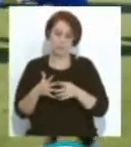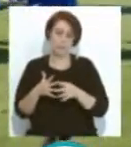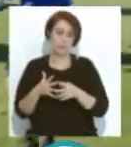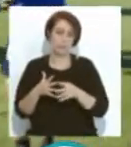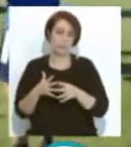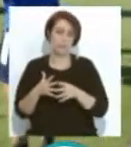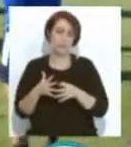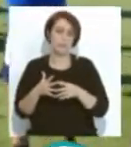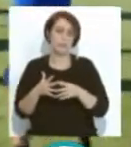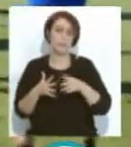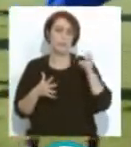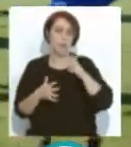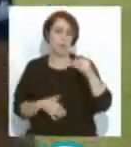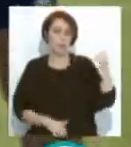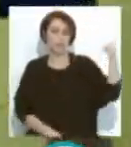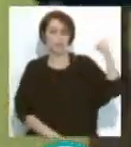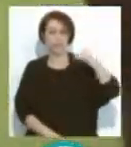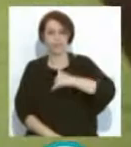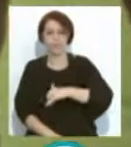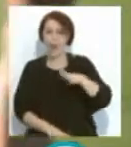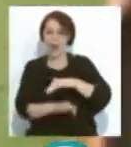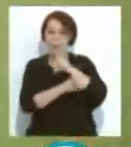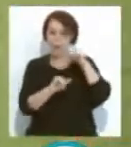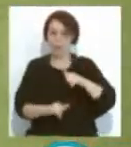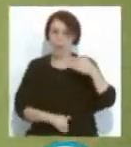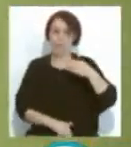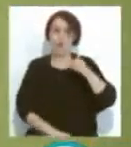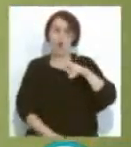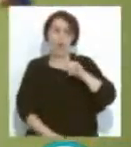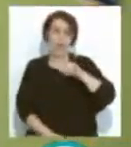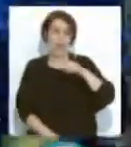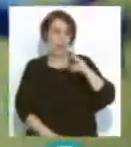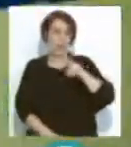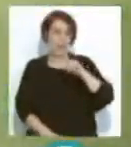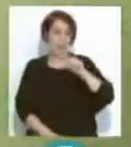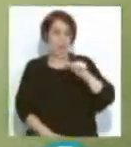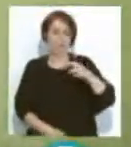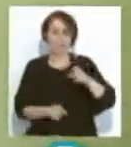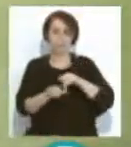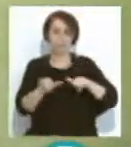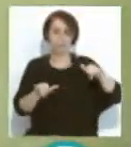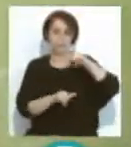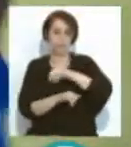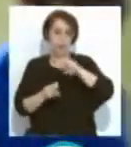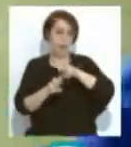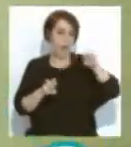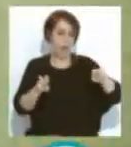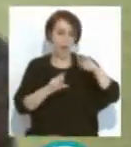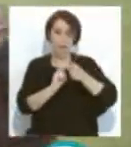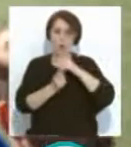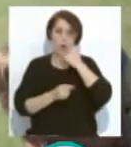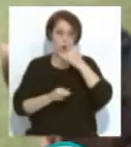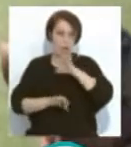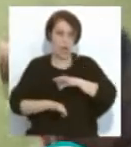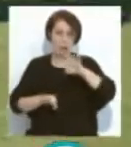vino directamente desde La Paz, de Bolivia, sin pasar por Buenos Aires ni tener que hacer transborde, en el jet privado de Messi, con lo